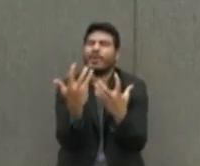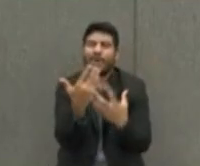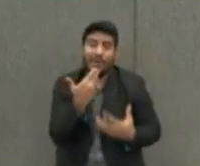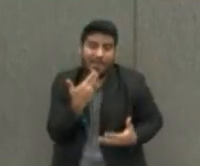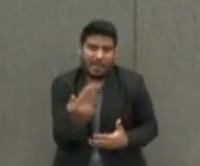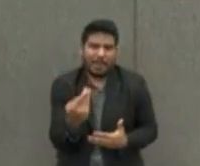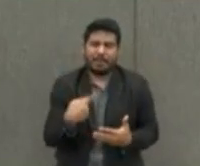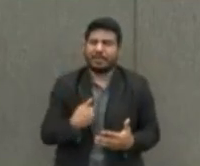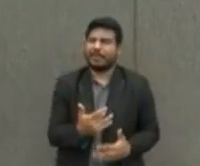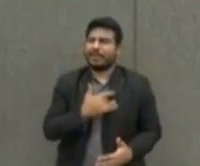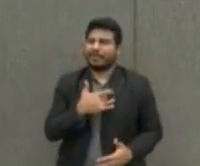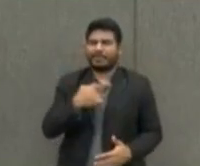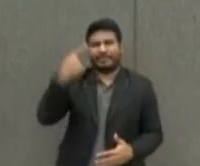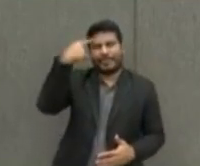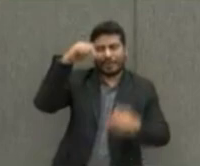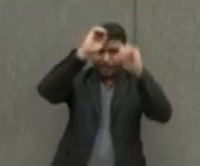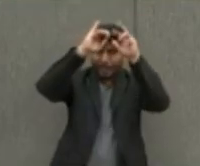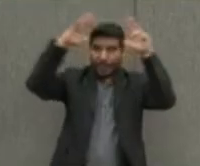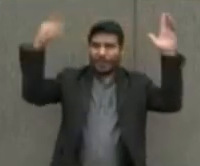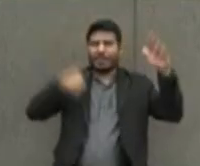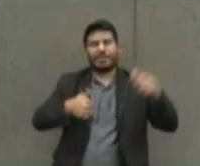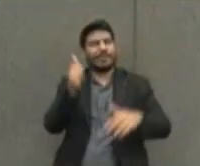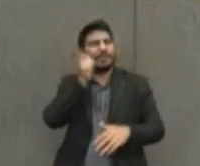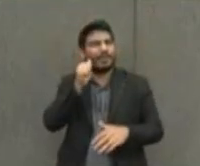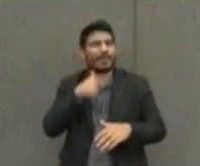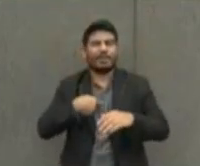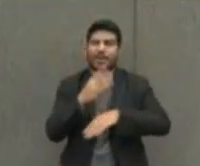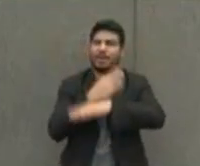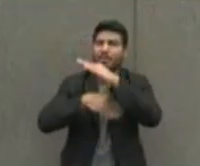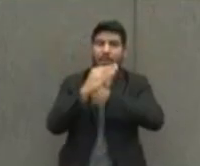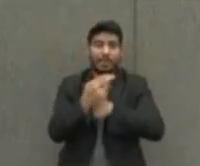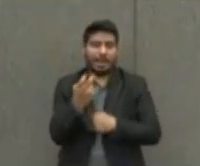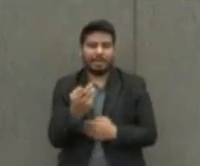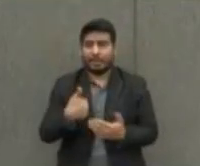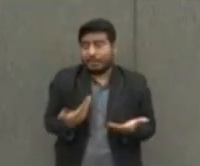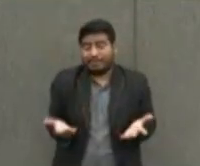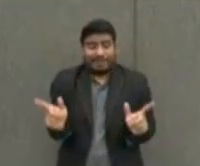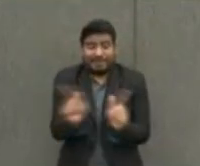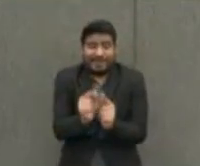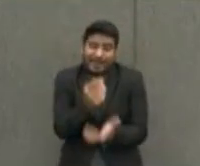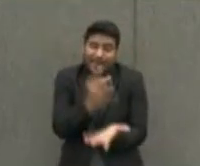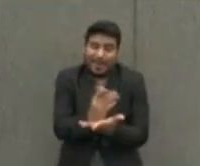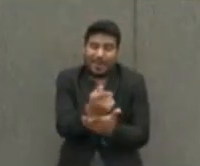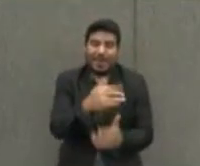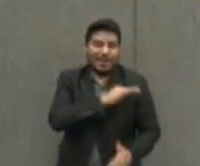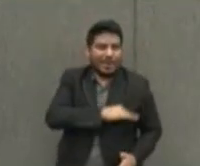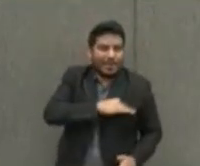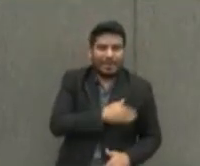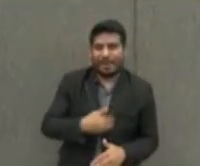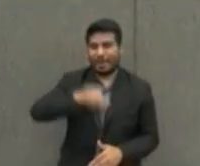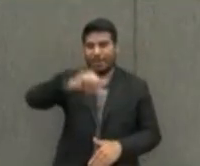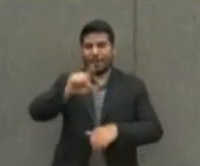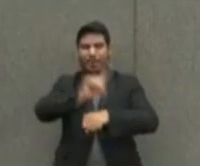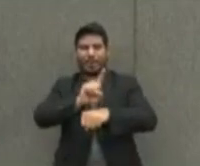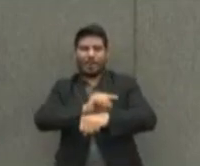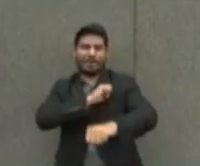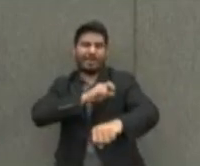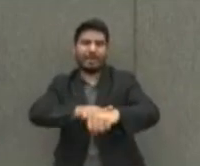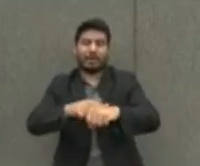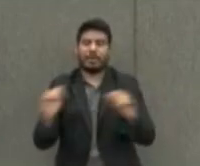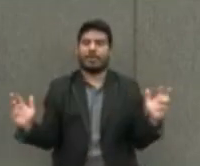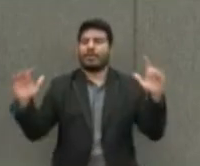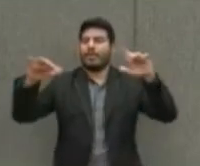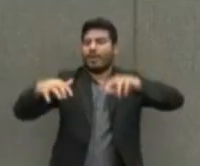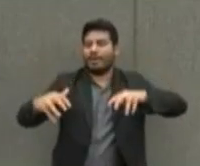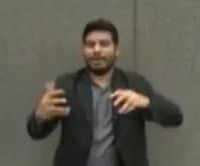diálogo y no me queda más que felicitarnos por hacer un espacio en nuestro día y reencontrarnos aquí